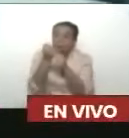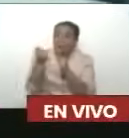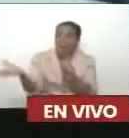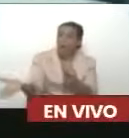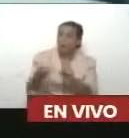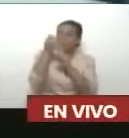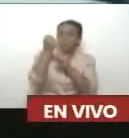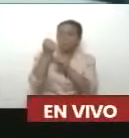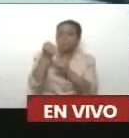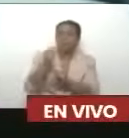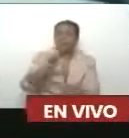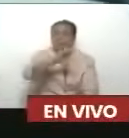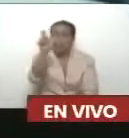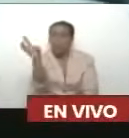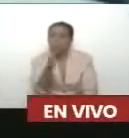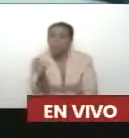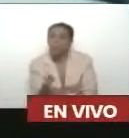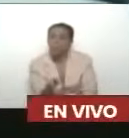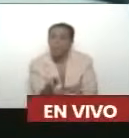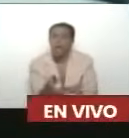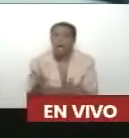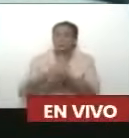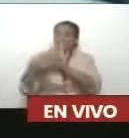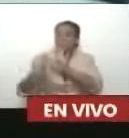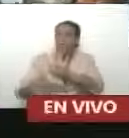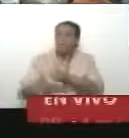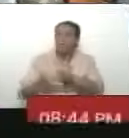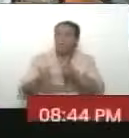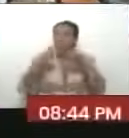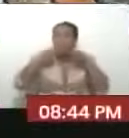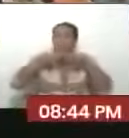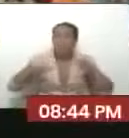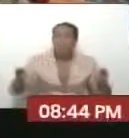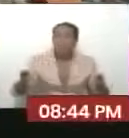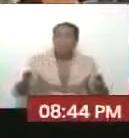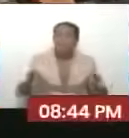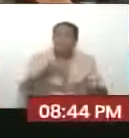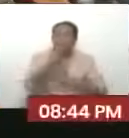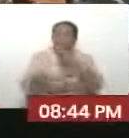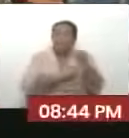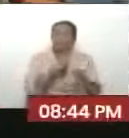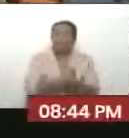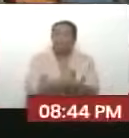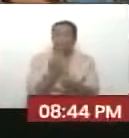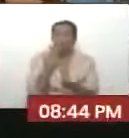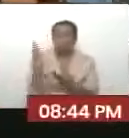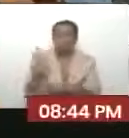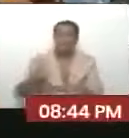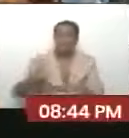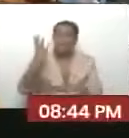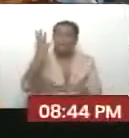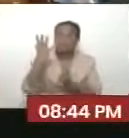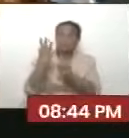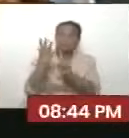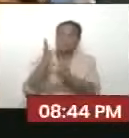la Guayana Esequiba a través del derecho público nacional e internacional. Quinto